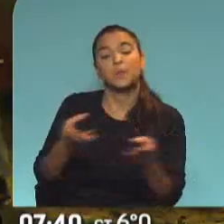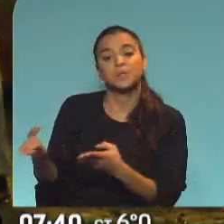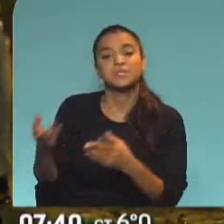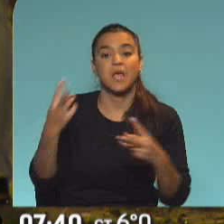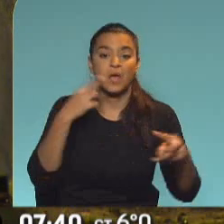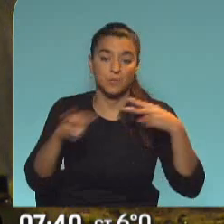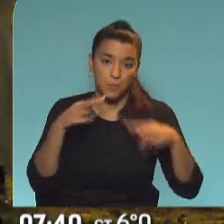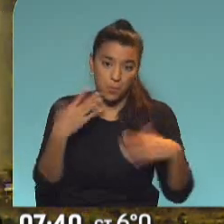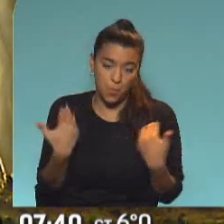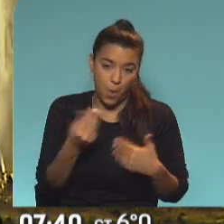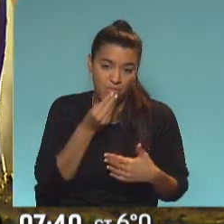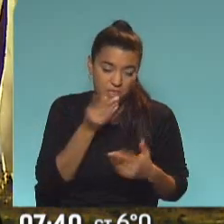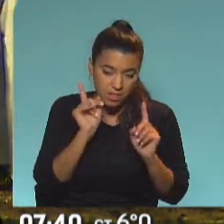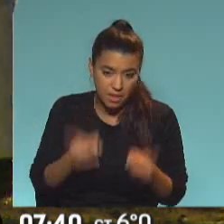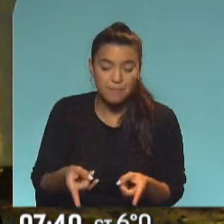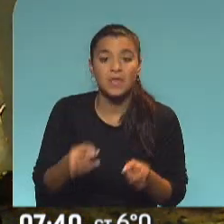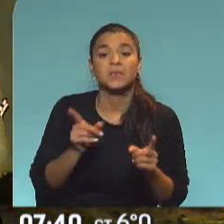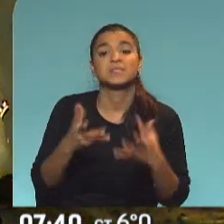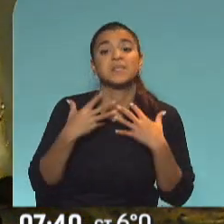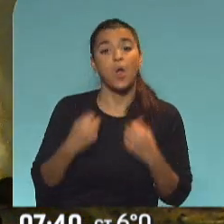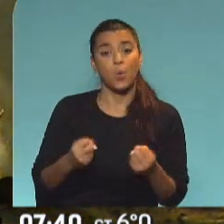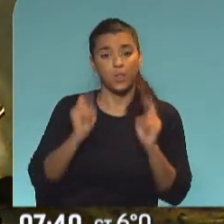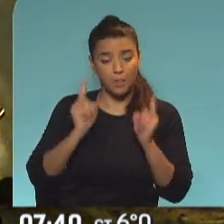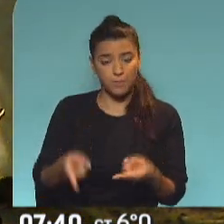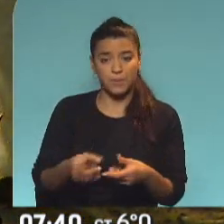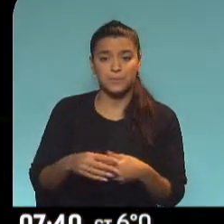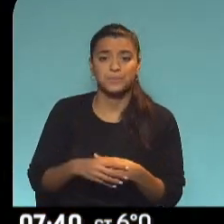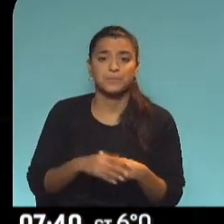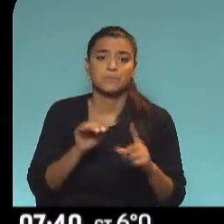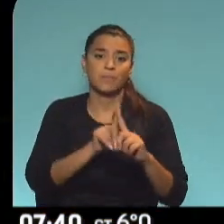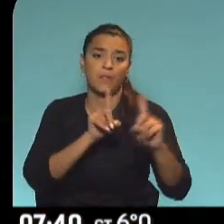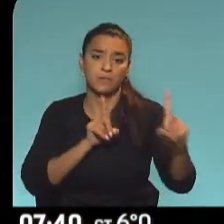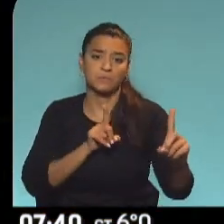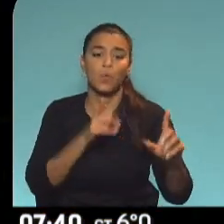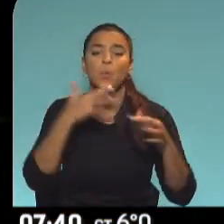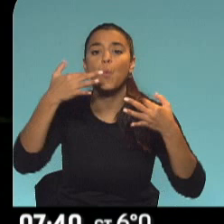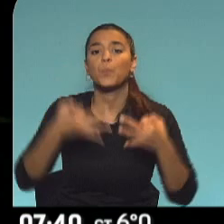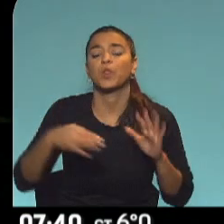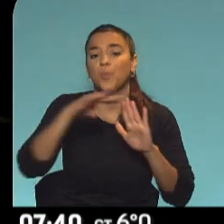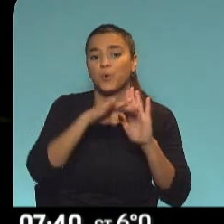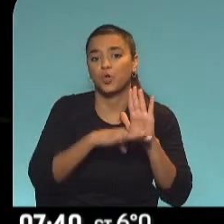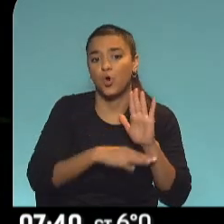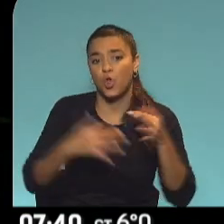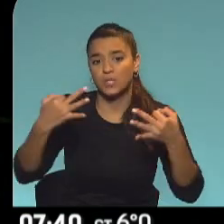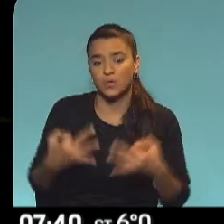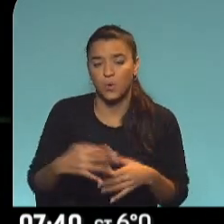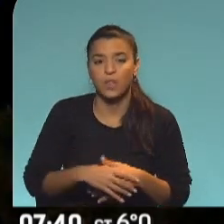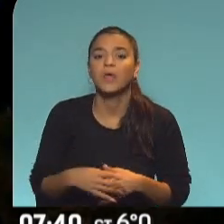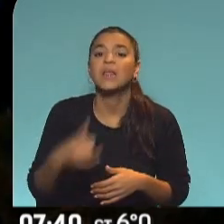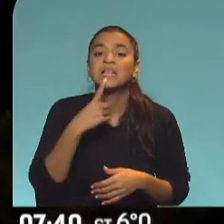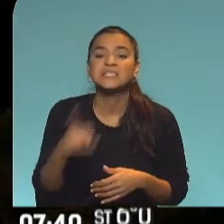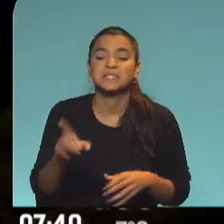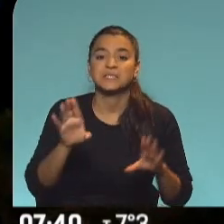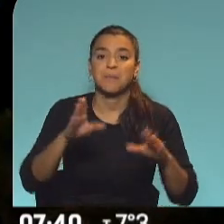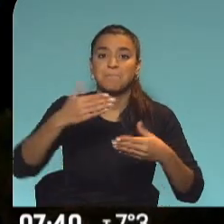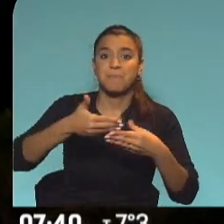de gastronomía y tienen además los sanitarios que están equidistantes cumpliendo con los mismos protocolos de bioseguridad. Les dicen en la